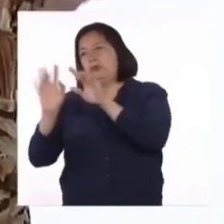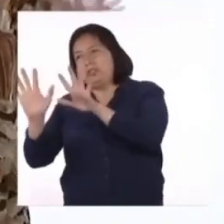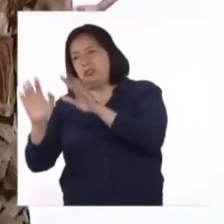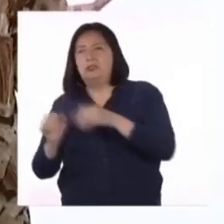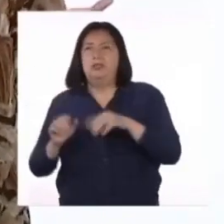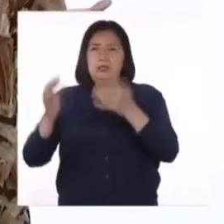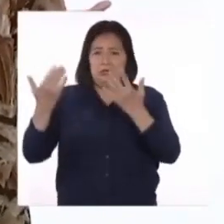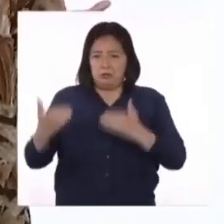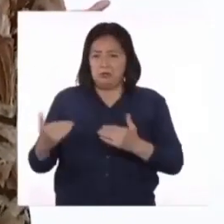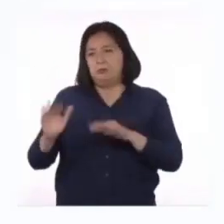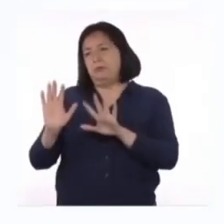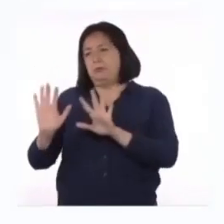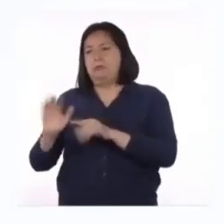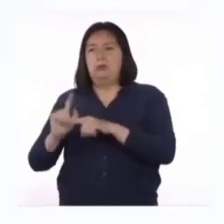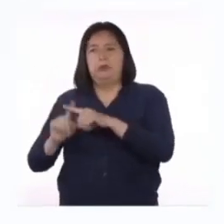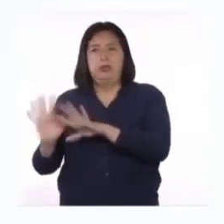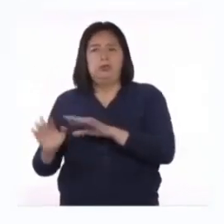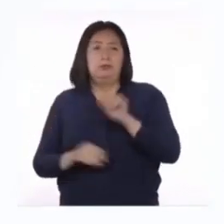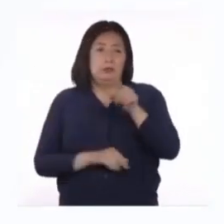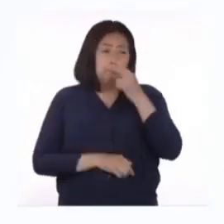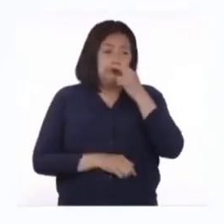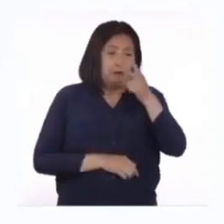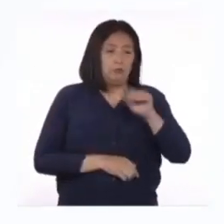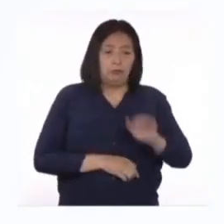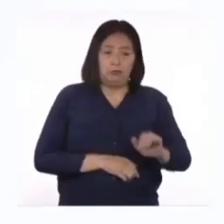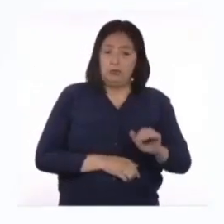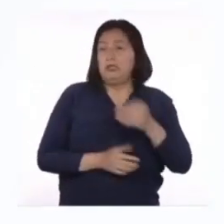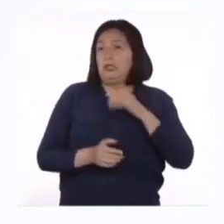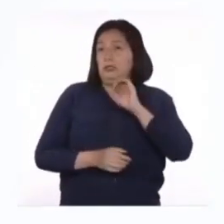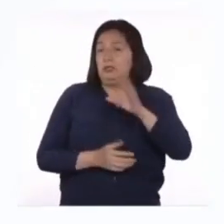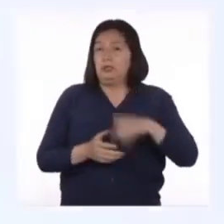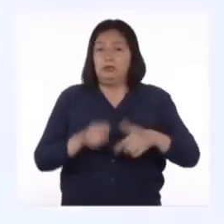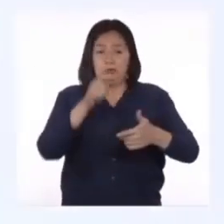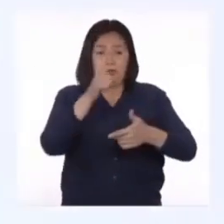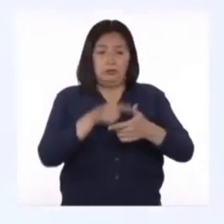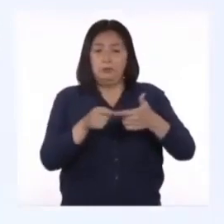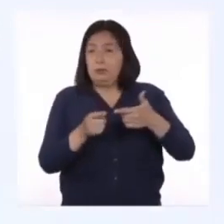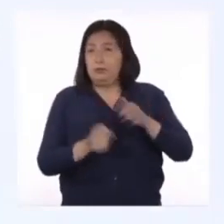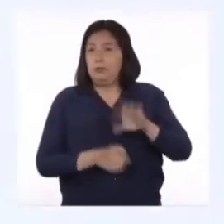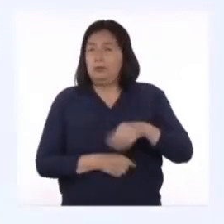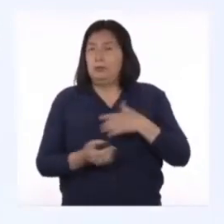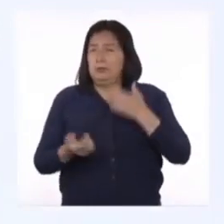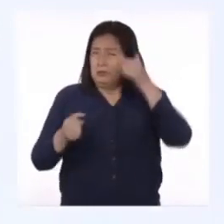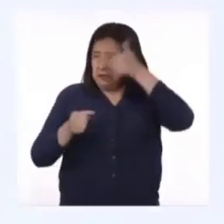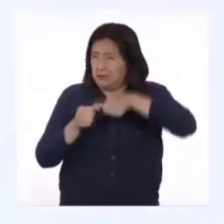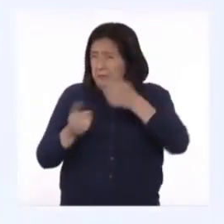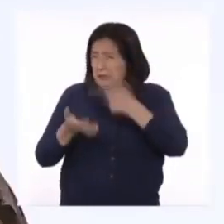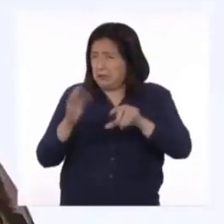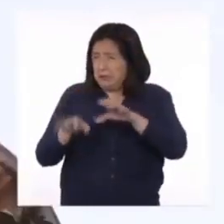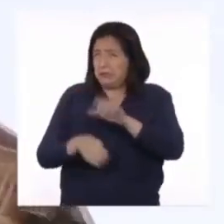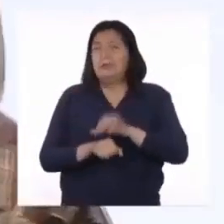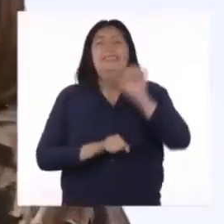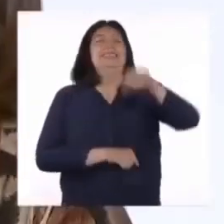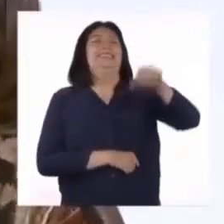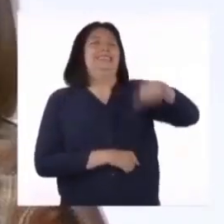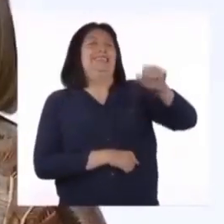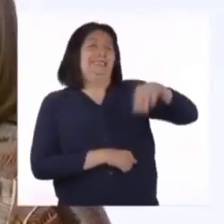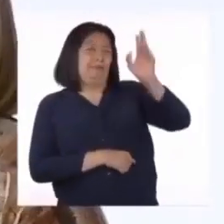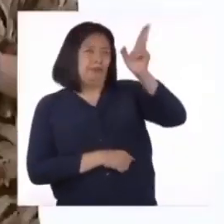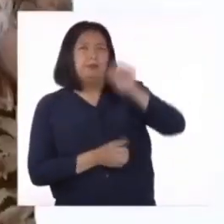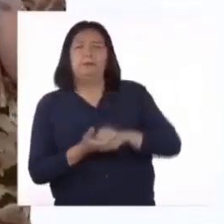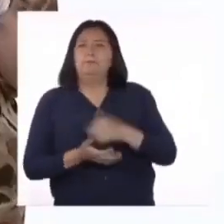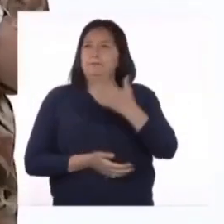otra también hacía lo mismo. Vimos que un niño se animó a dividir. ¿Nos puedes recordar lo que hizo? Sí, claro,